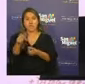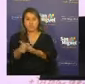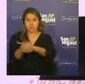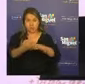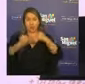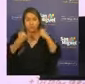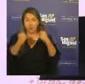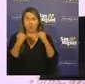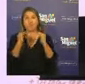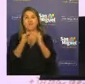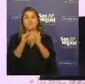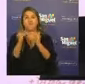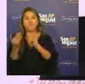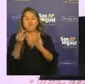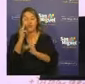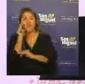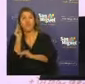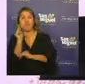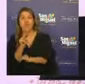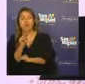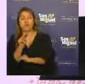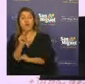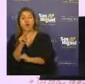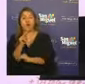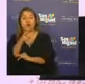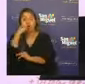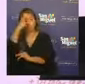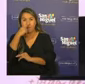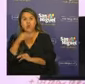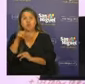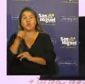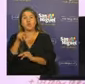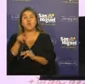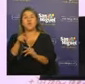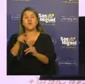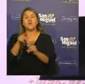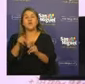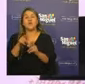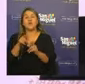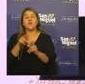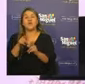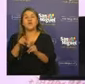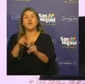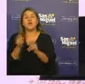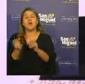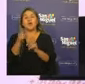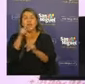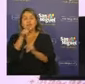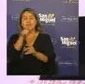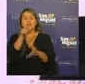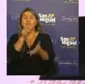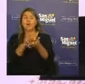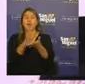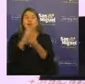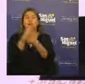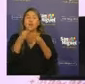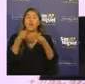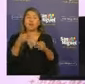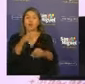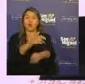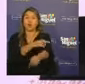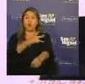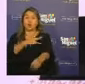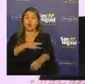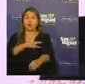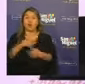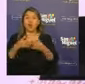de San Miguel. Veíamos las imágenes del museo a cielo abierto. ¿Ah? uno de los tesoros de la región metropolitana está